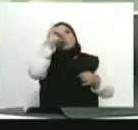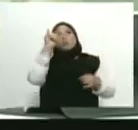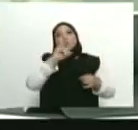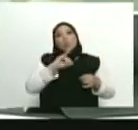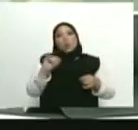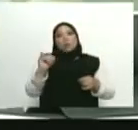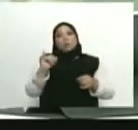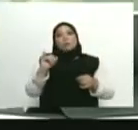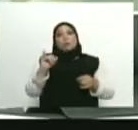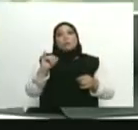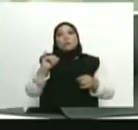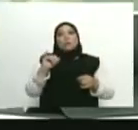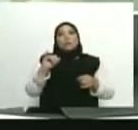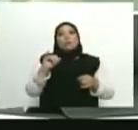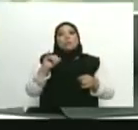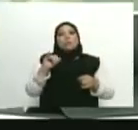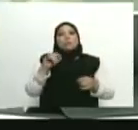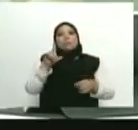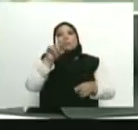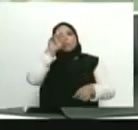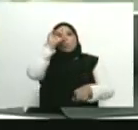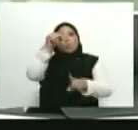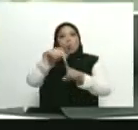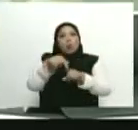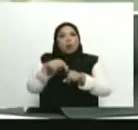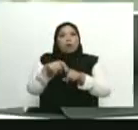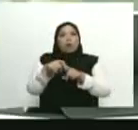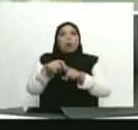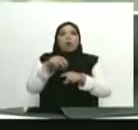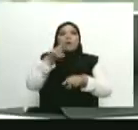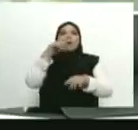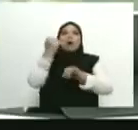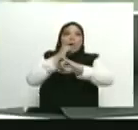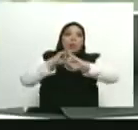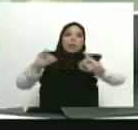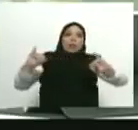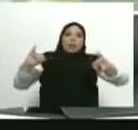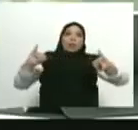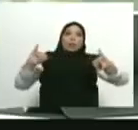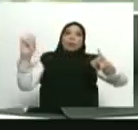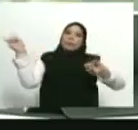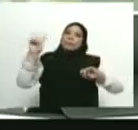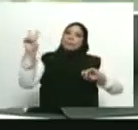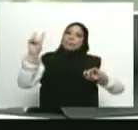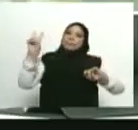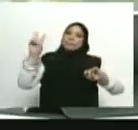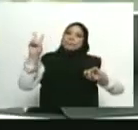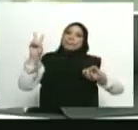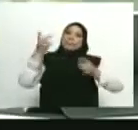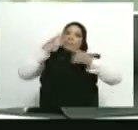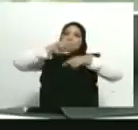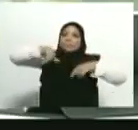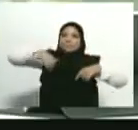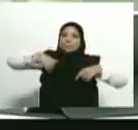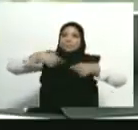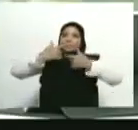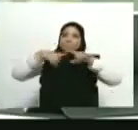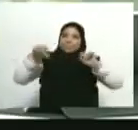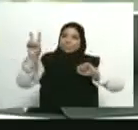Romero, alfa y omega de la independencia de Venezuela, de nuestra